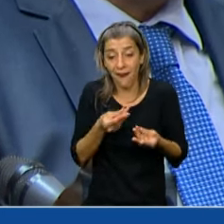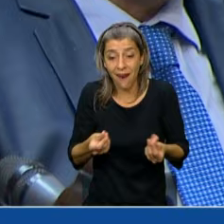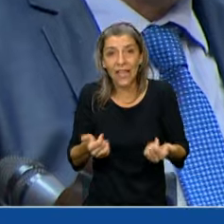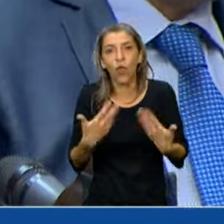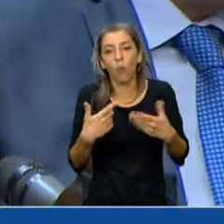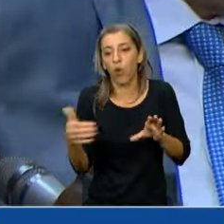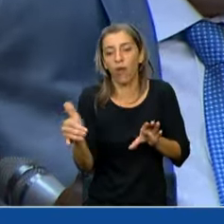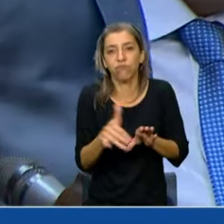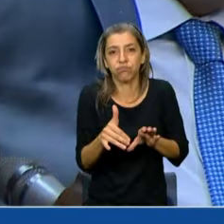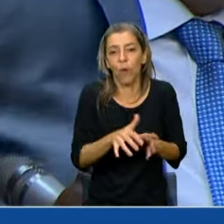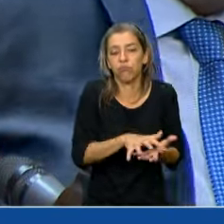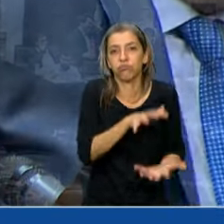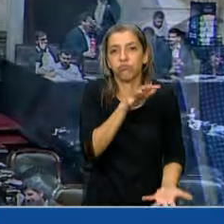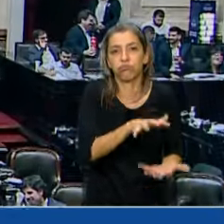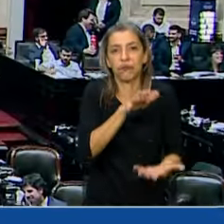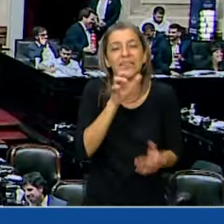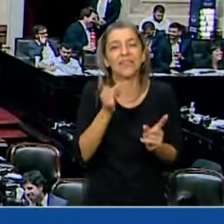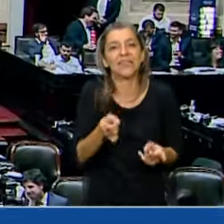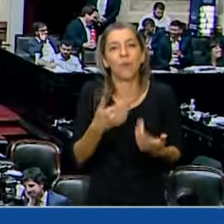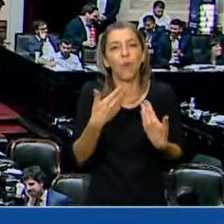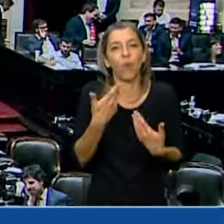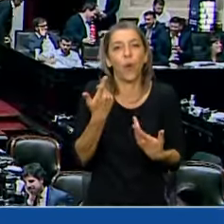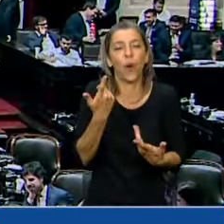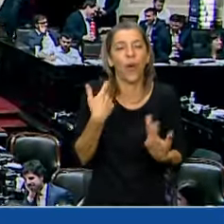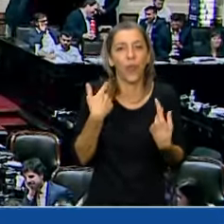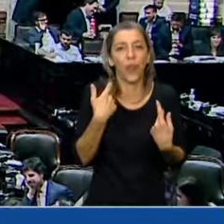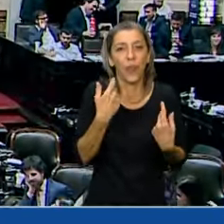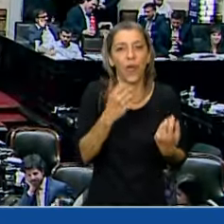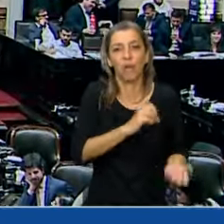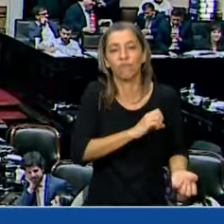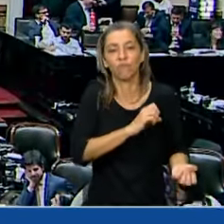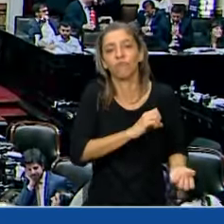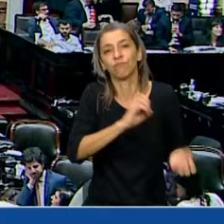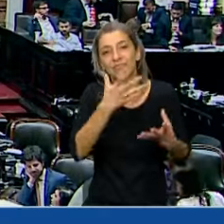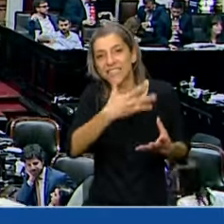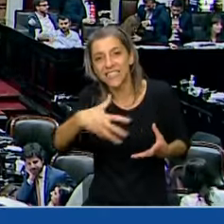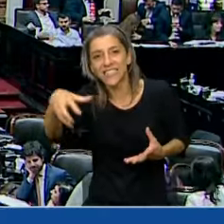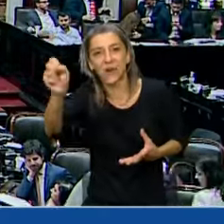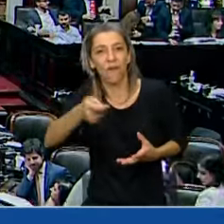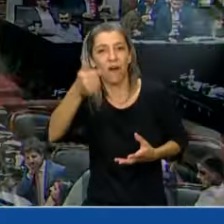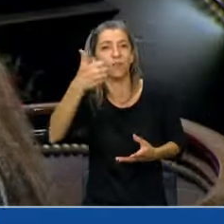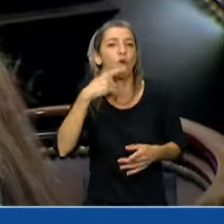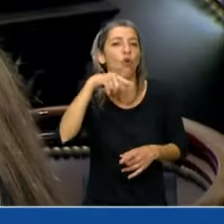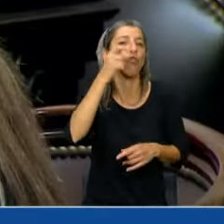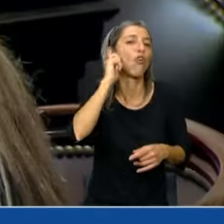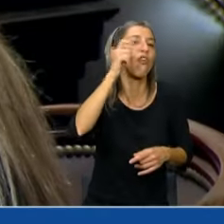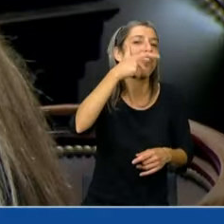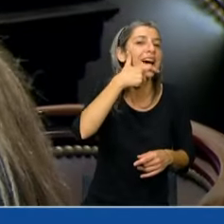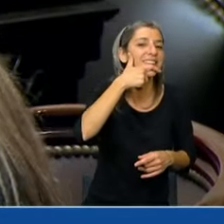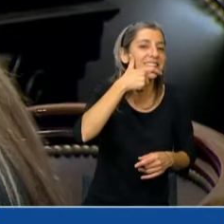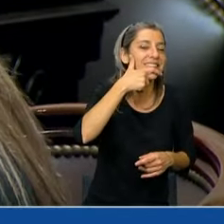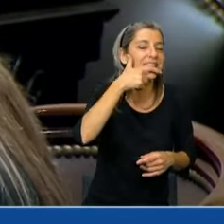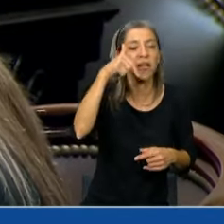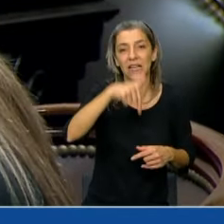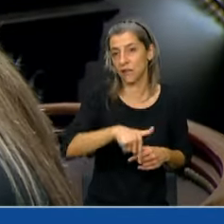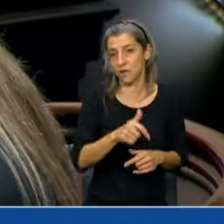transporte ocupa menos lugar que el gas natural Porque el otro está gaseoso y este no pero